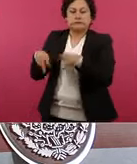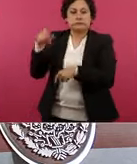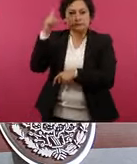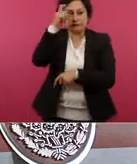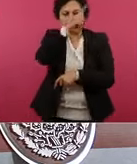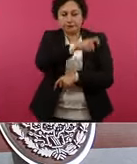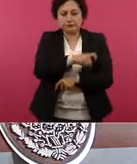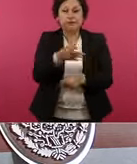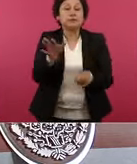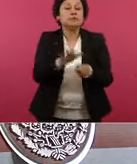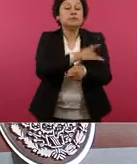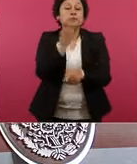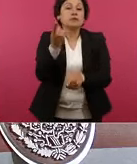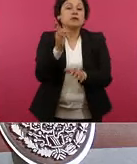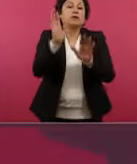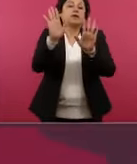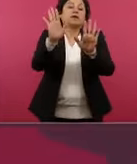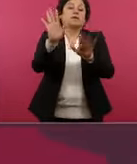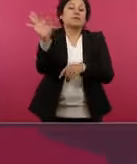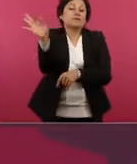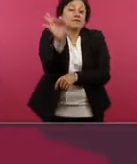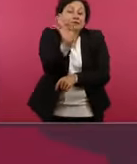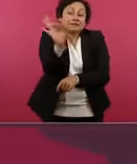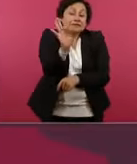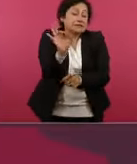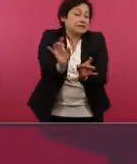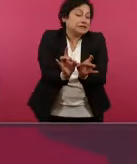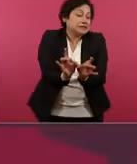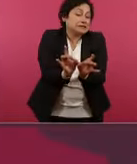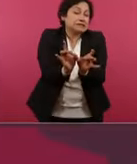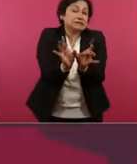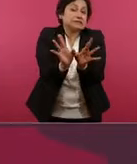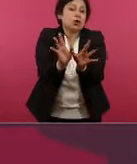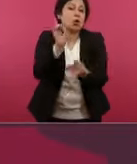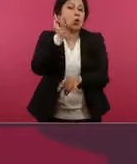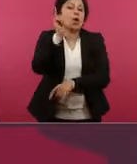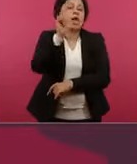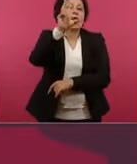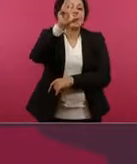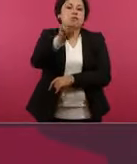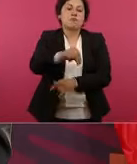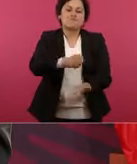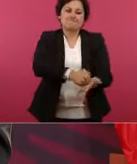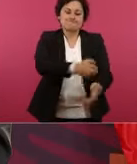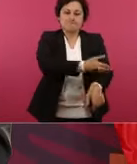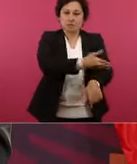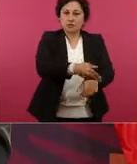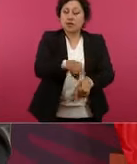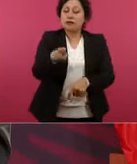toco madera, regresaran por sus fueros.